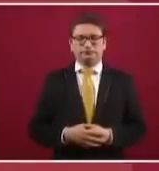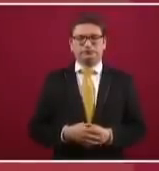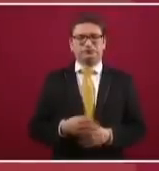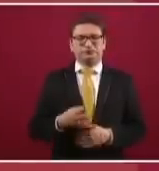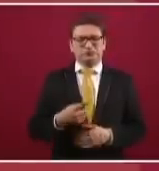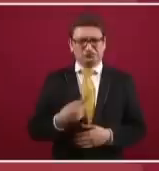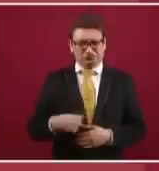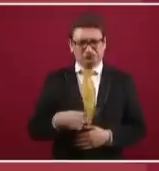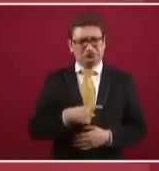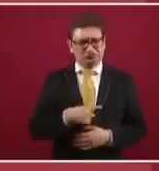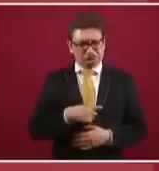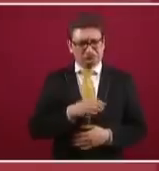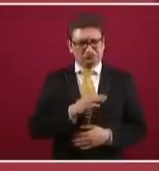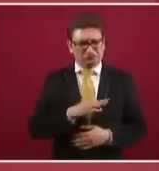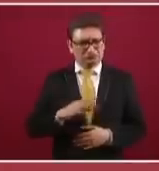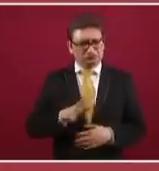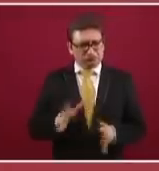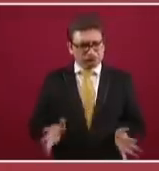fomentar